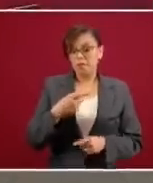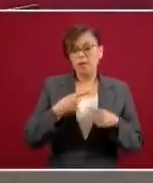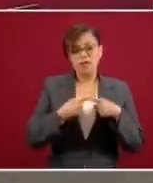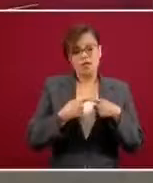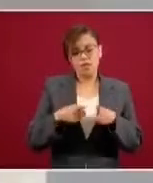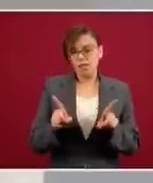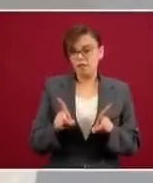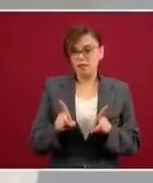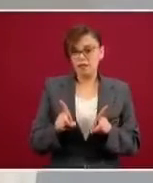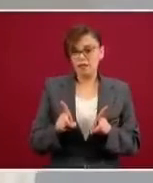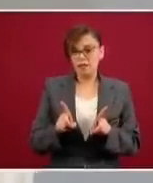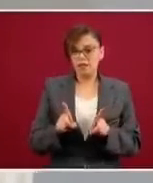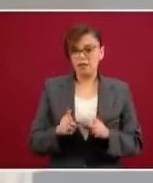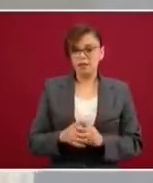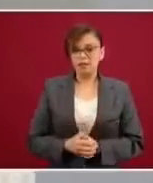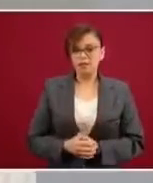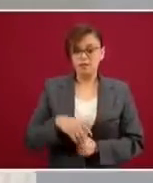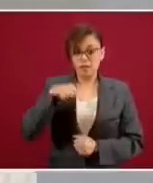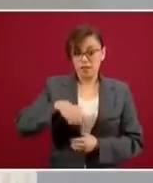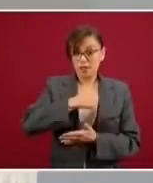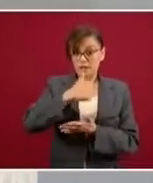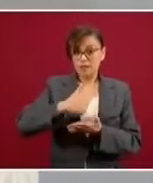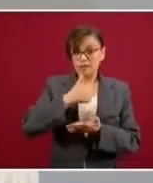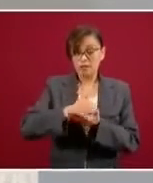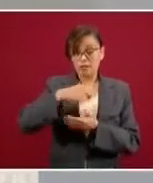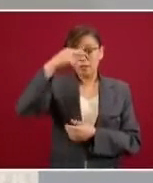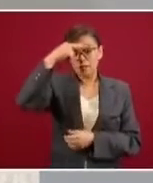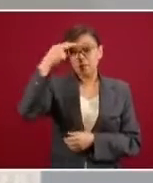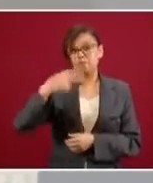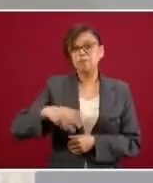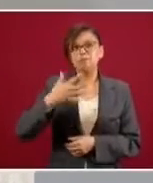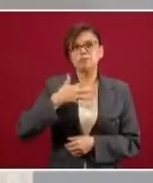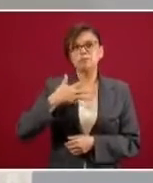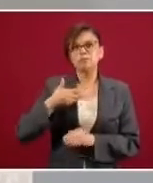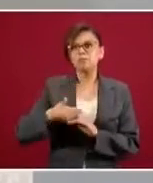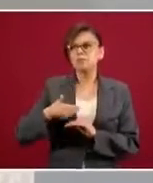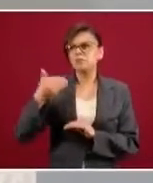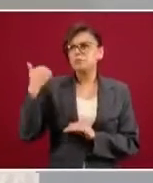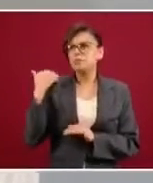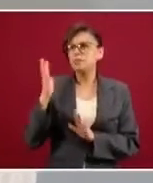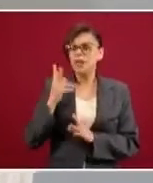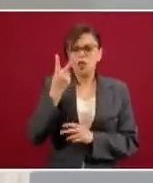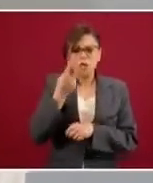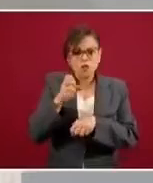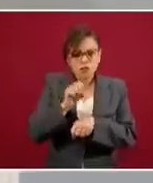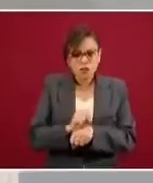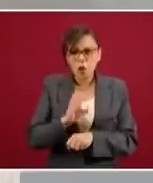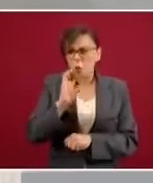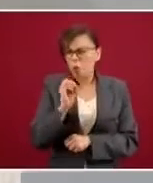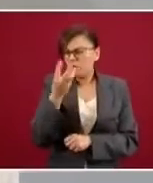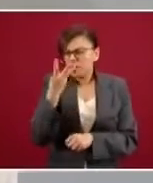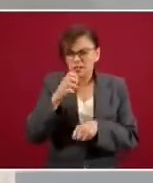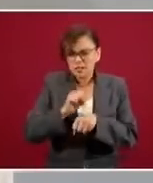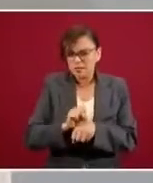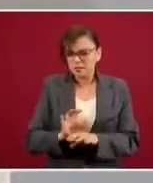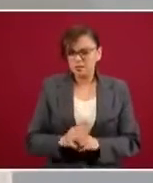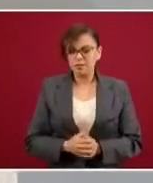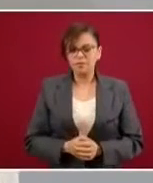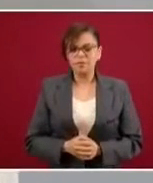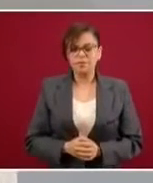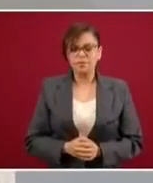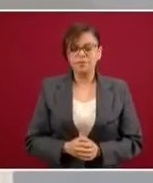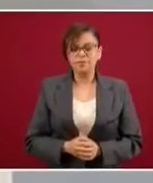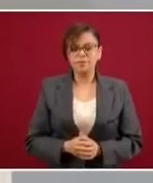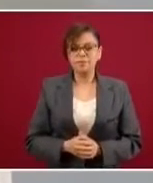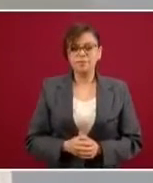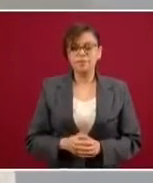tiene la Ciudad de México desde hace ya 2 semanas, casi 3, para